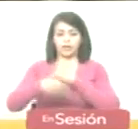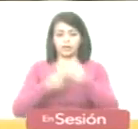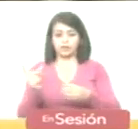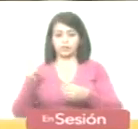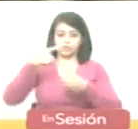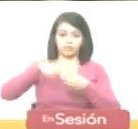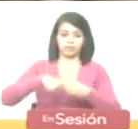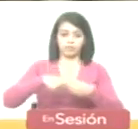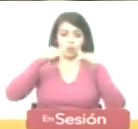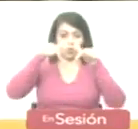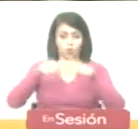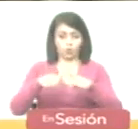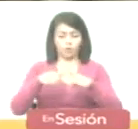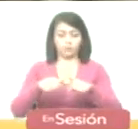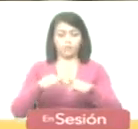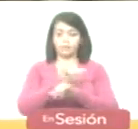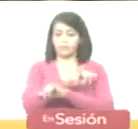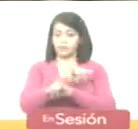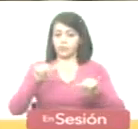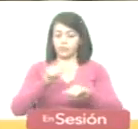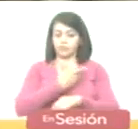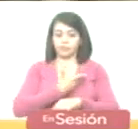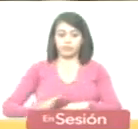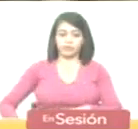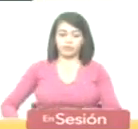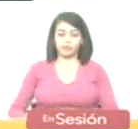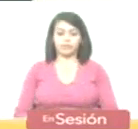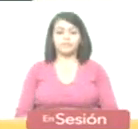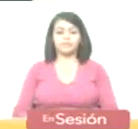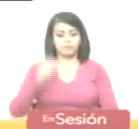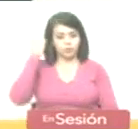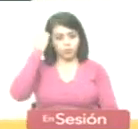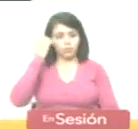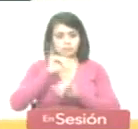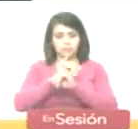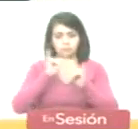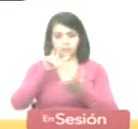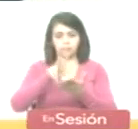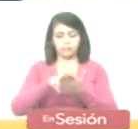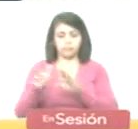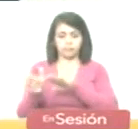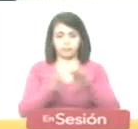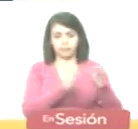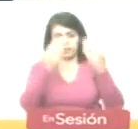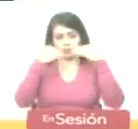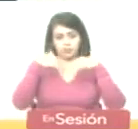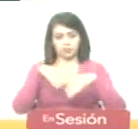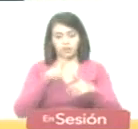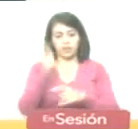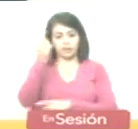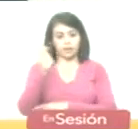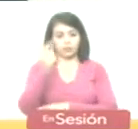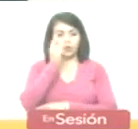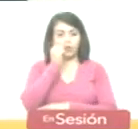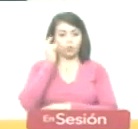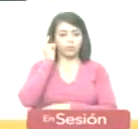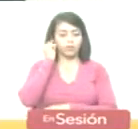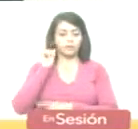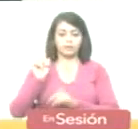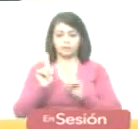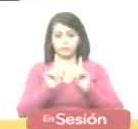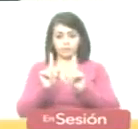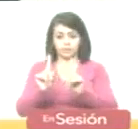incluida en el orden del día. Es todo este punto, ciudadano presidente. En consideración, las honorables diputadas y los honorables